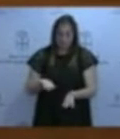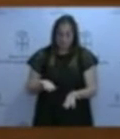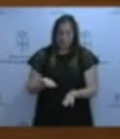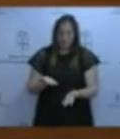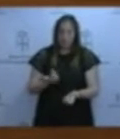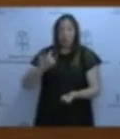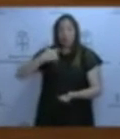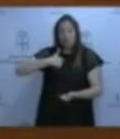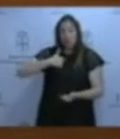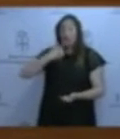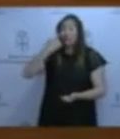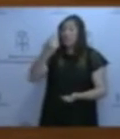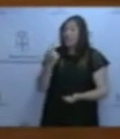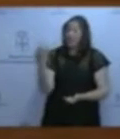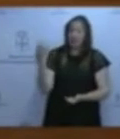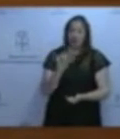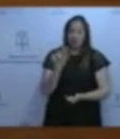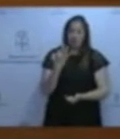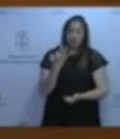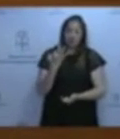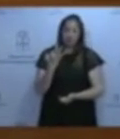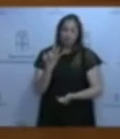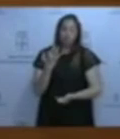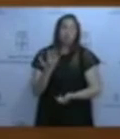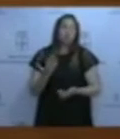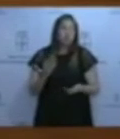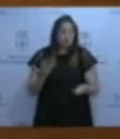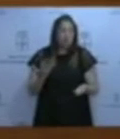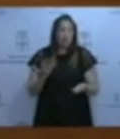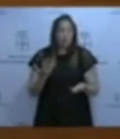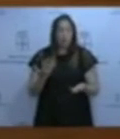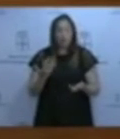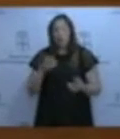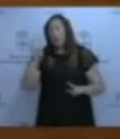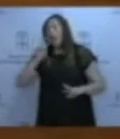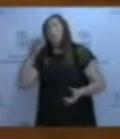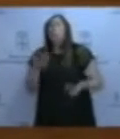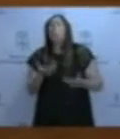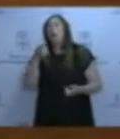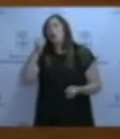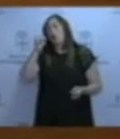yo lo que sí que os diría es que no entraría a valorar la